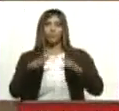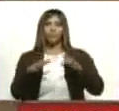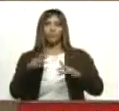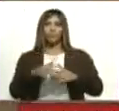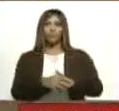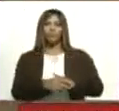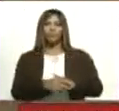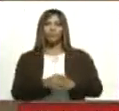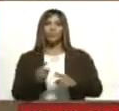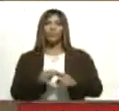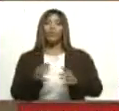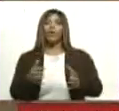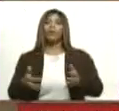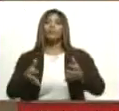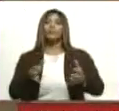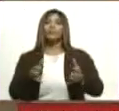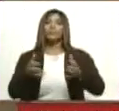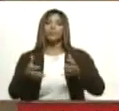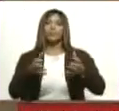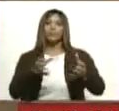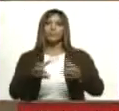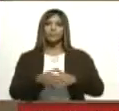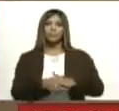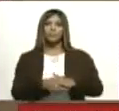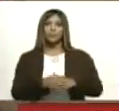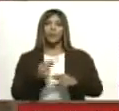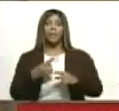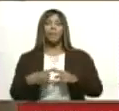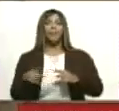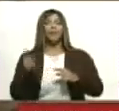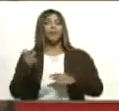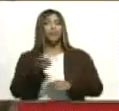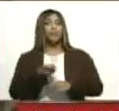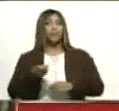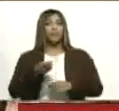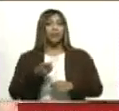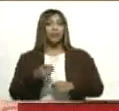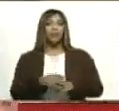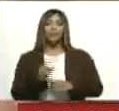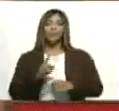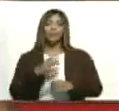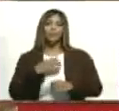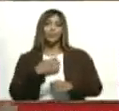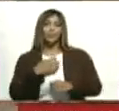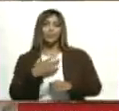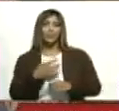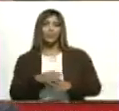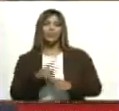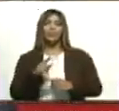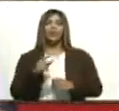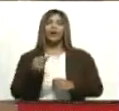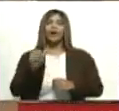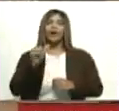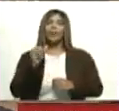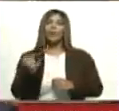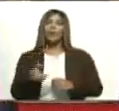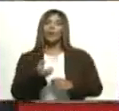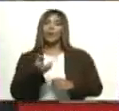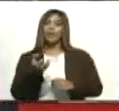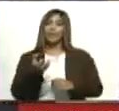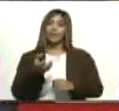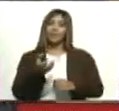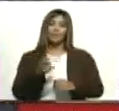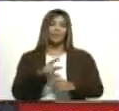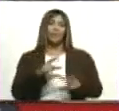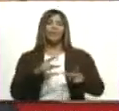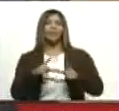marionetas como cestas, como cestería. Pero buscamos y resulta que no estábamos descubriendo el agua caliente, sino ya hay